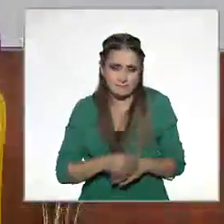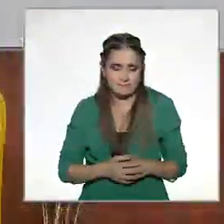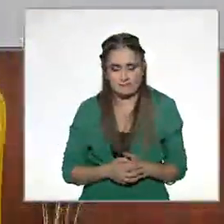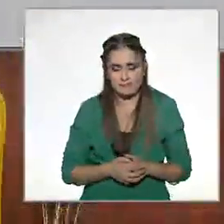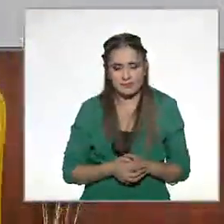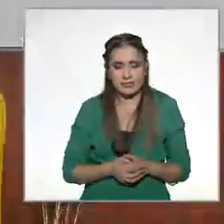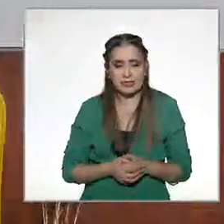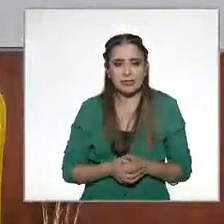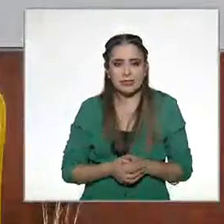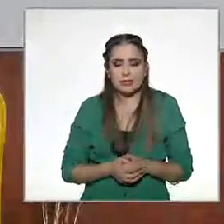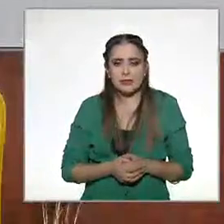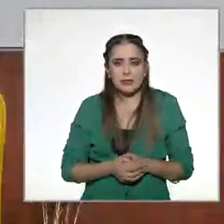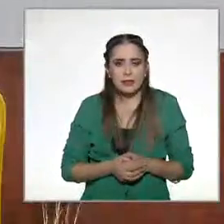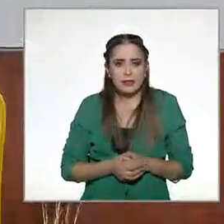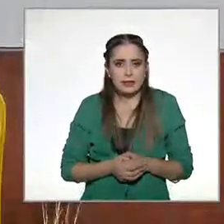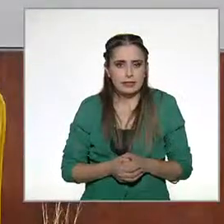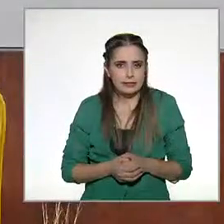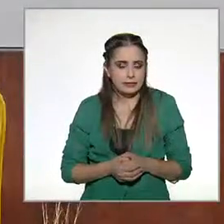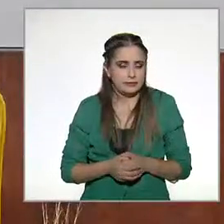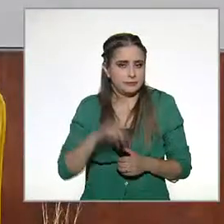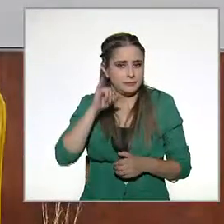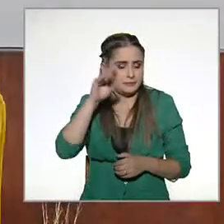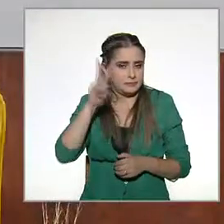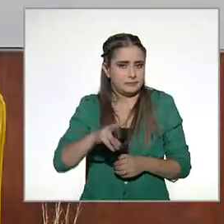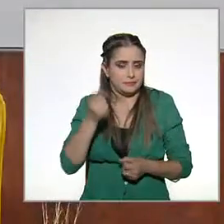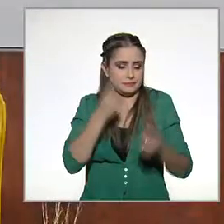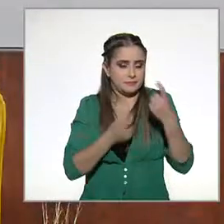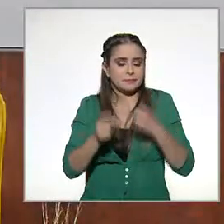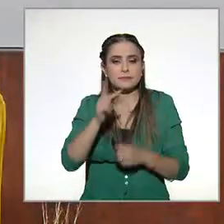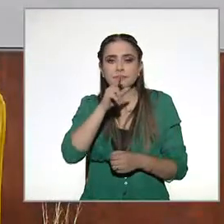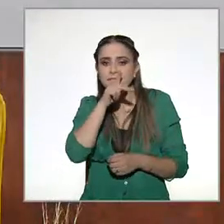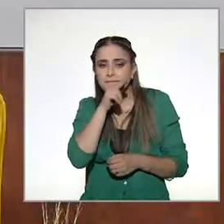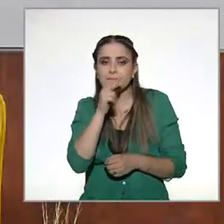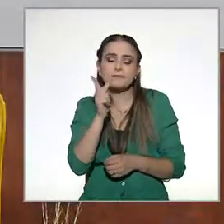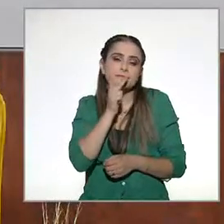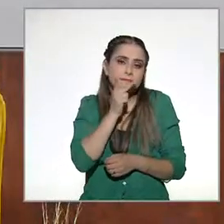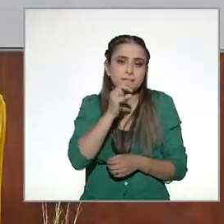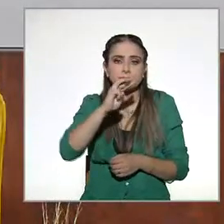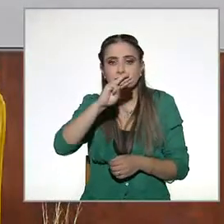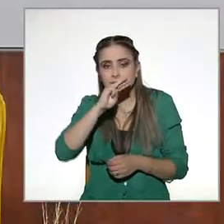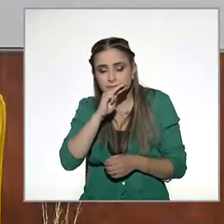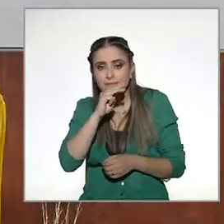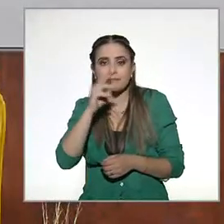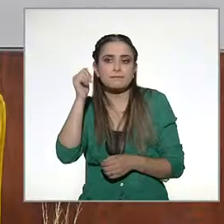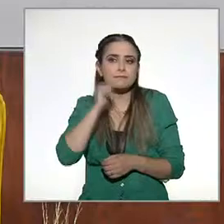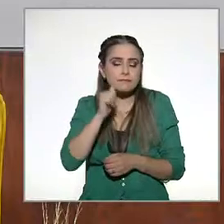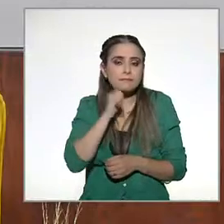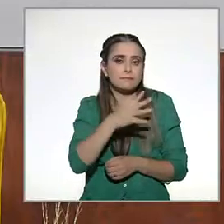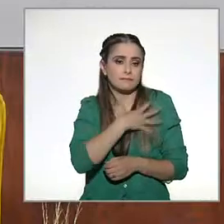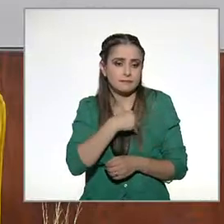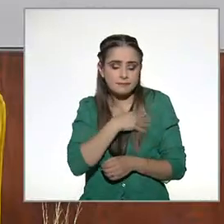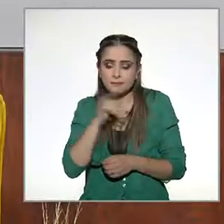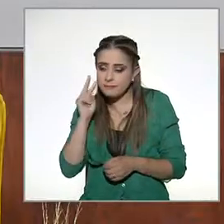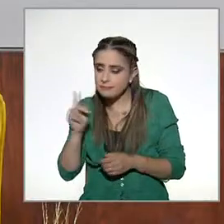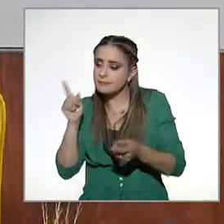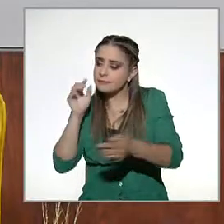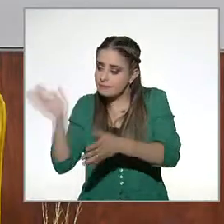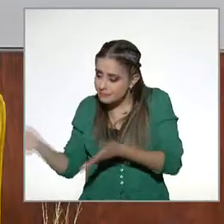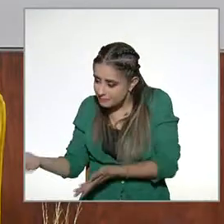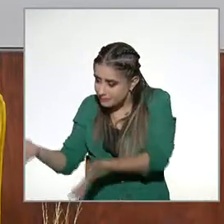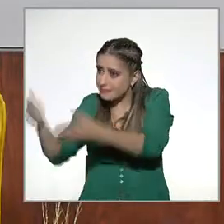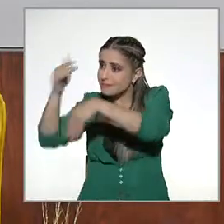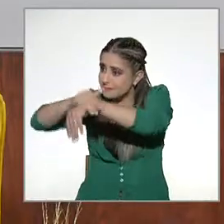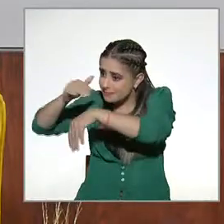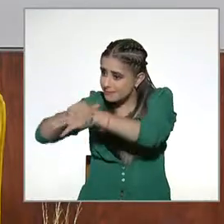Y es que una de las principales preocupaciones de los padres es siempre el tratar de que los hijos tengan muchos amigos, el que los